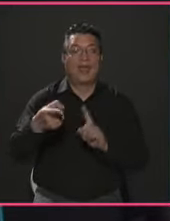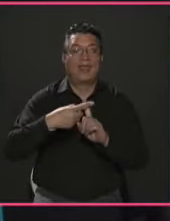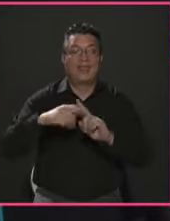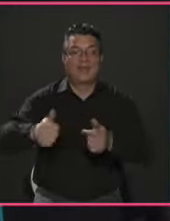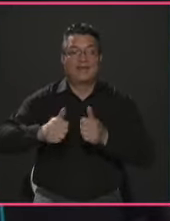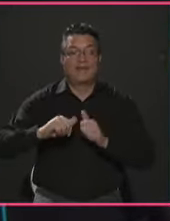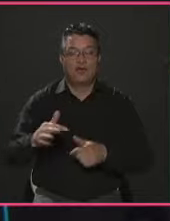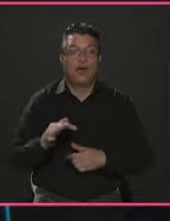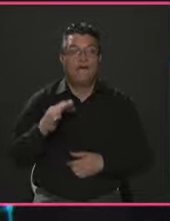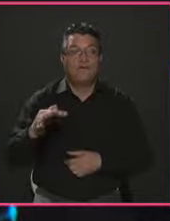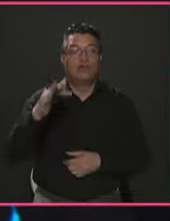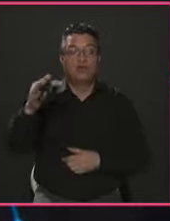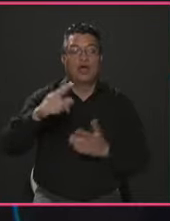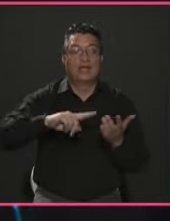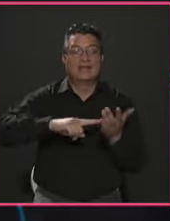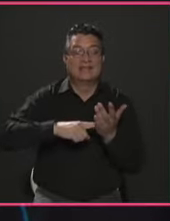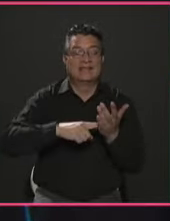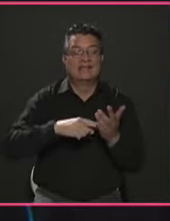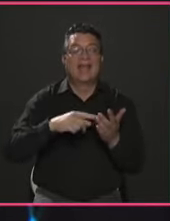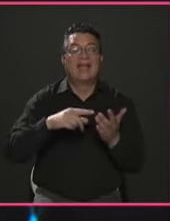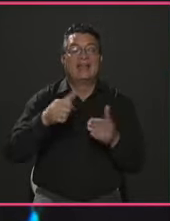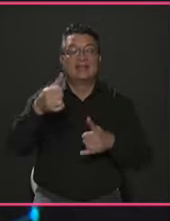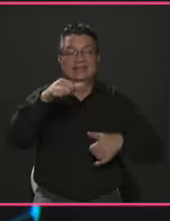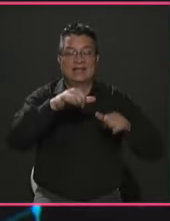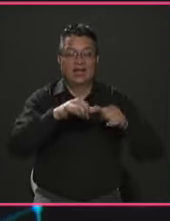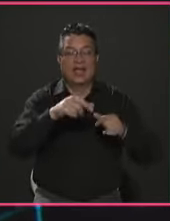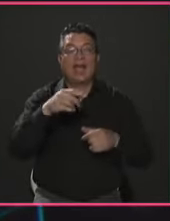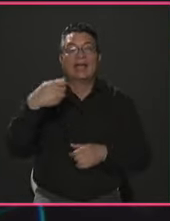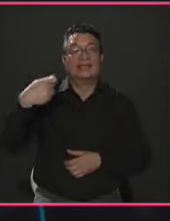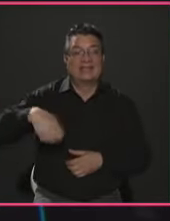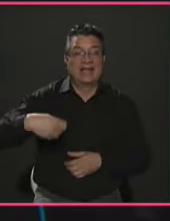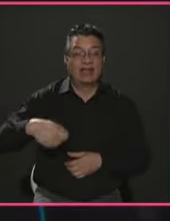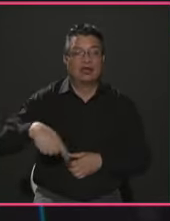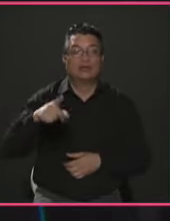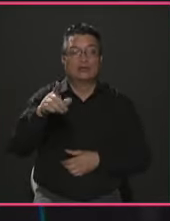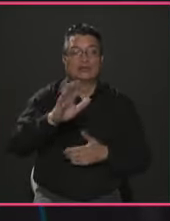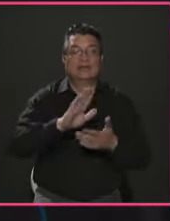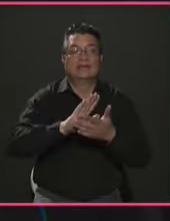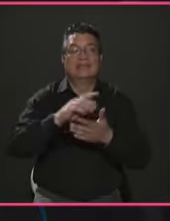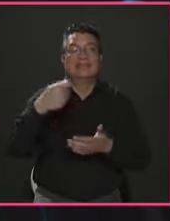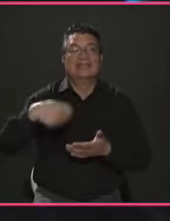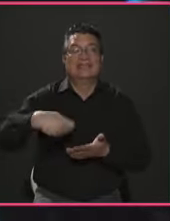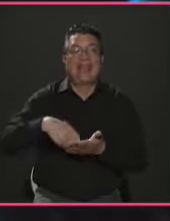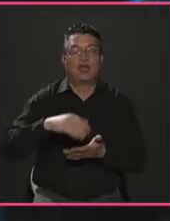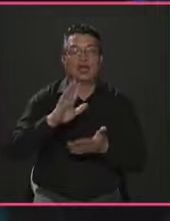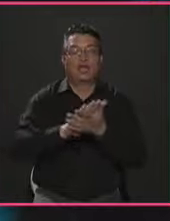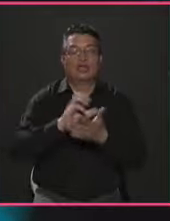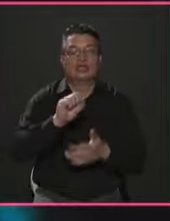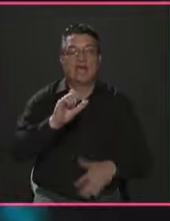futuro ciencia tecnología e Innovación del senado el senador Francisco chahuán